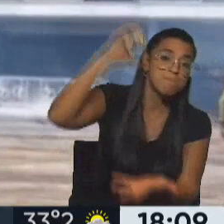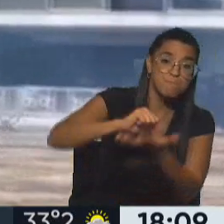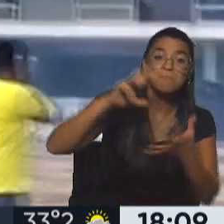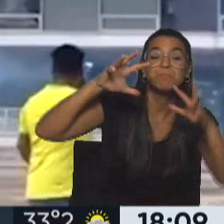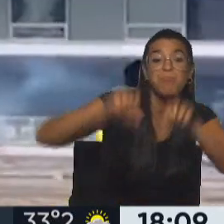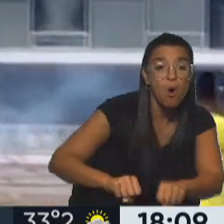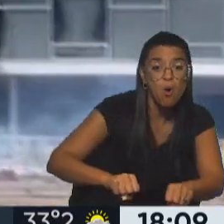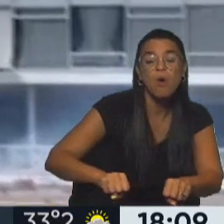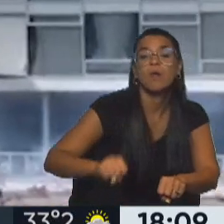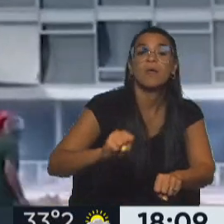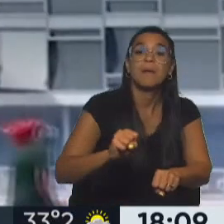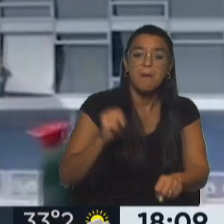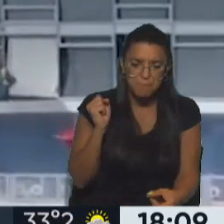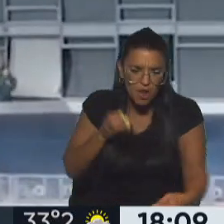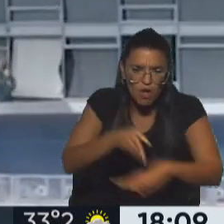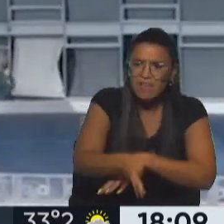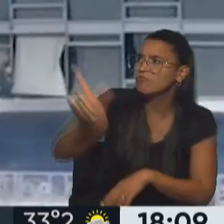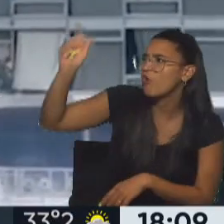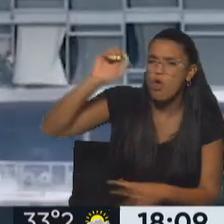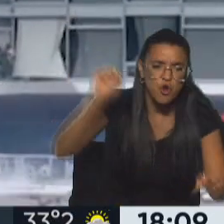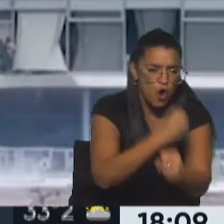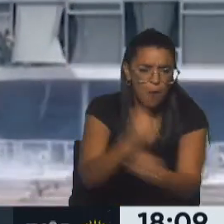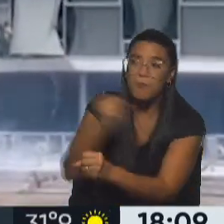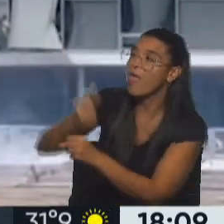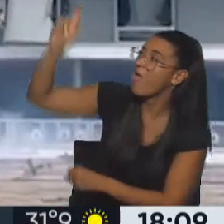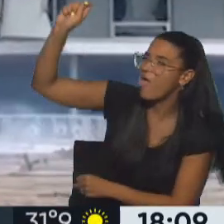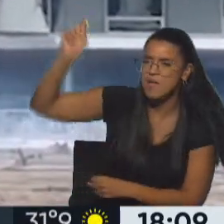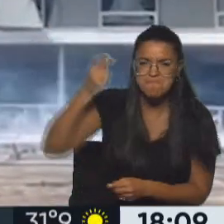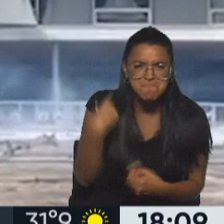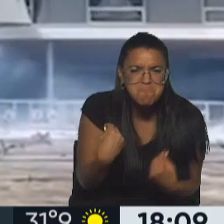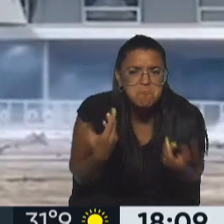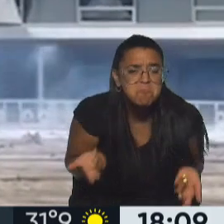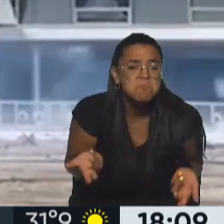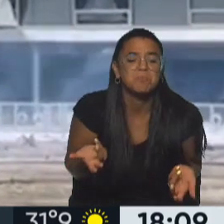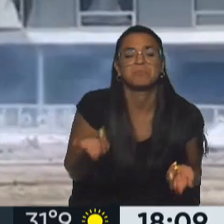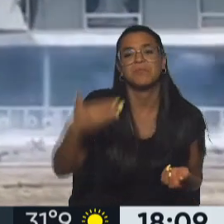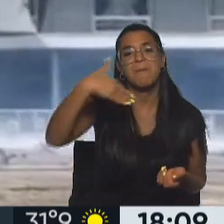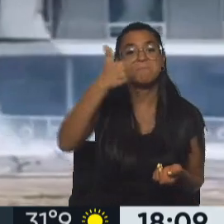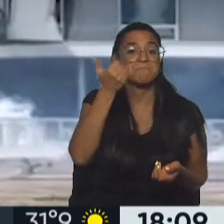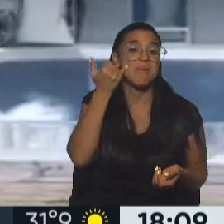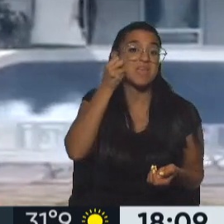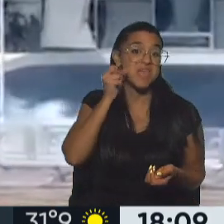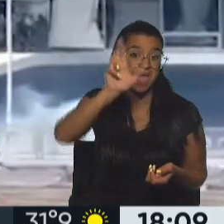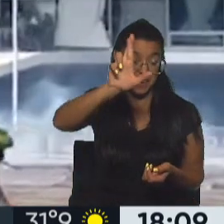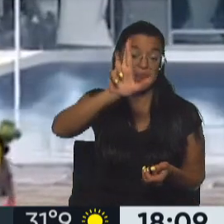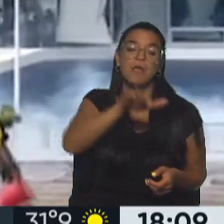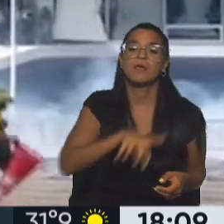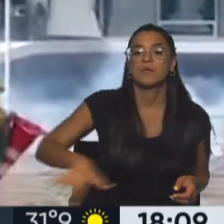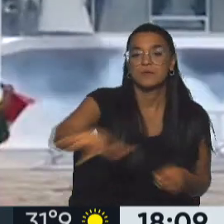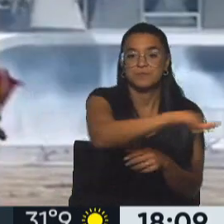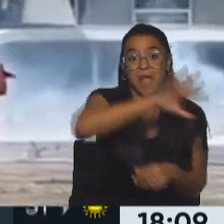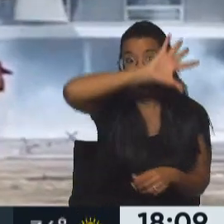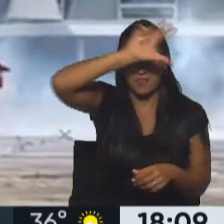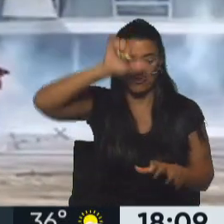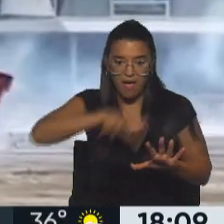asalto me saco una foto cómo te rompía algo ni Meyer que fue el gran Arquitecto de la Brasilia en medio de la amazonia